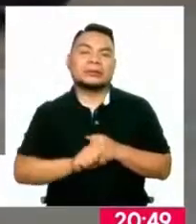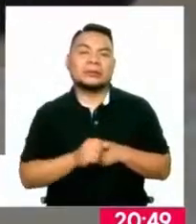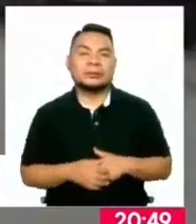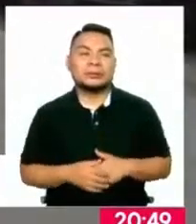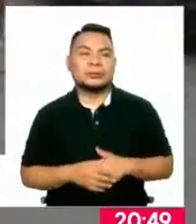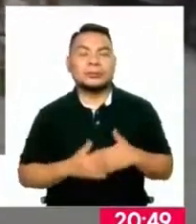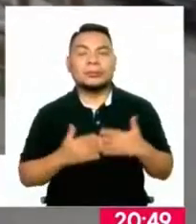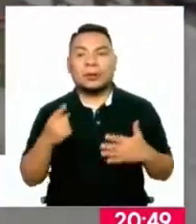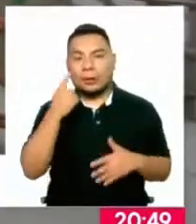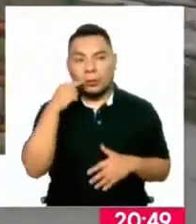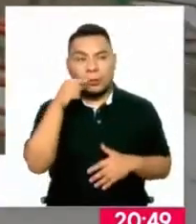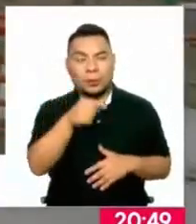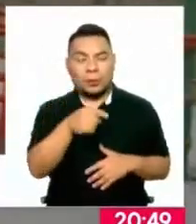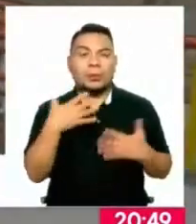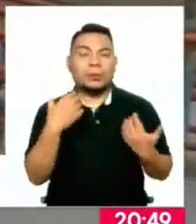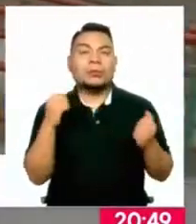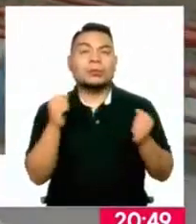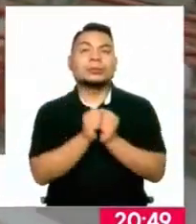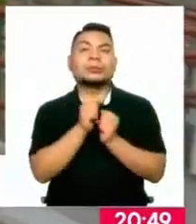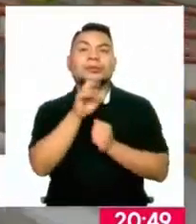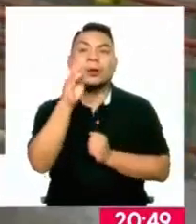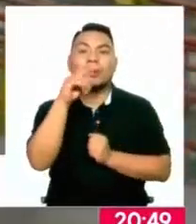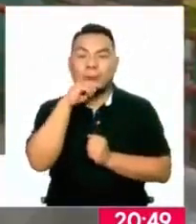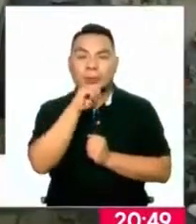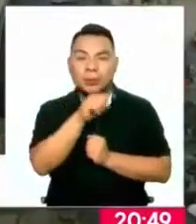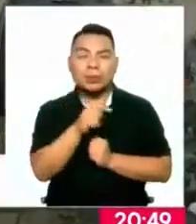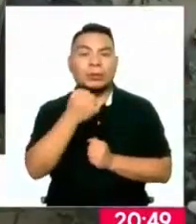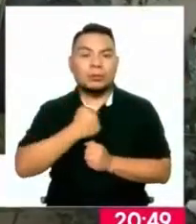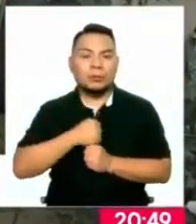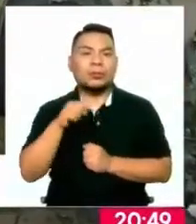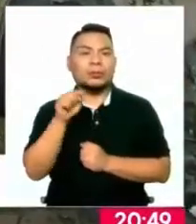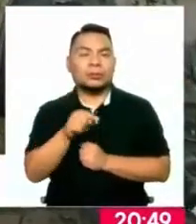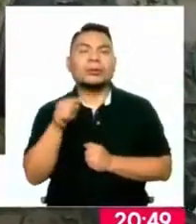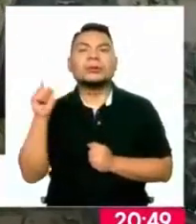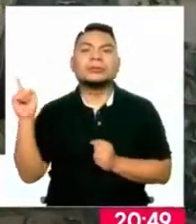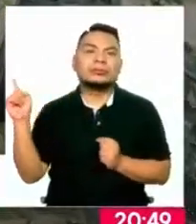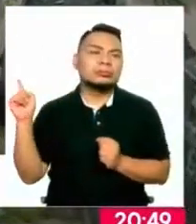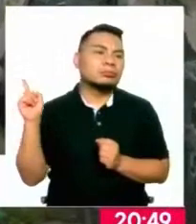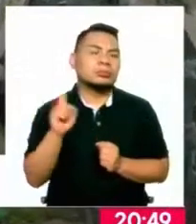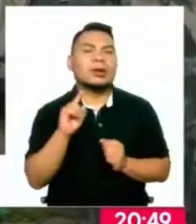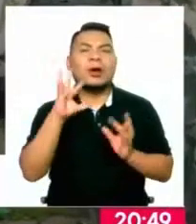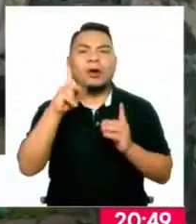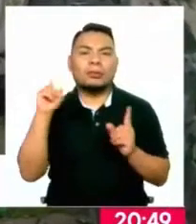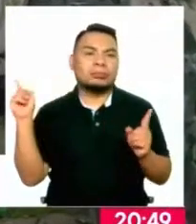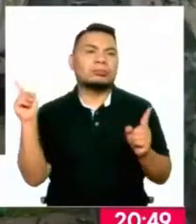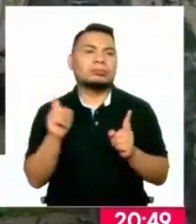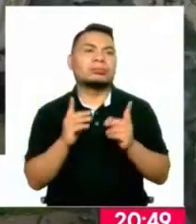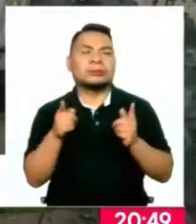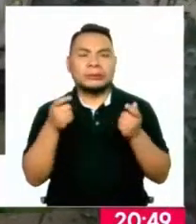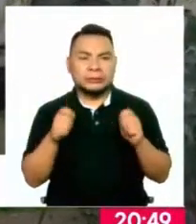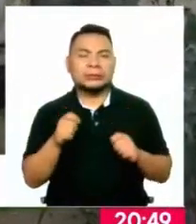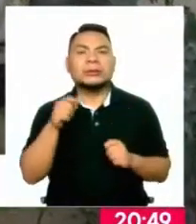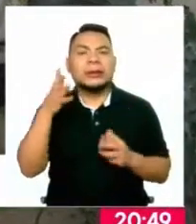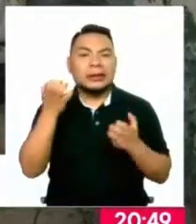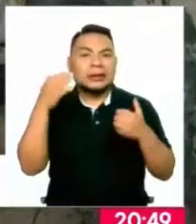Salvador. El hombre, quien estaba en compañía de su esposa y menor hijo, fueron cercados por los delincuentes mientras